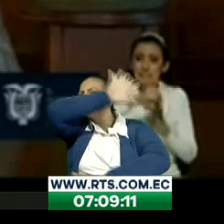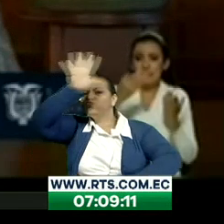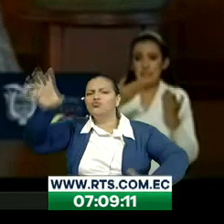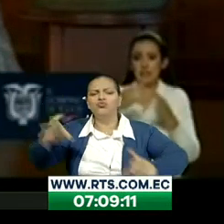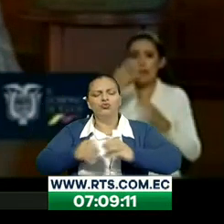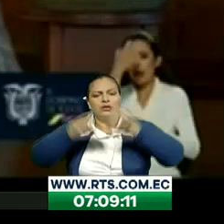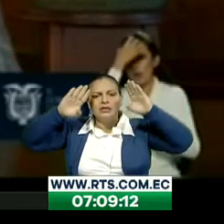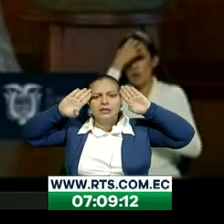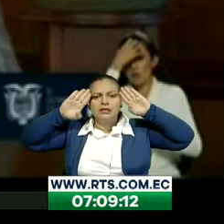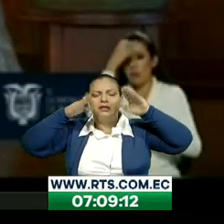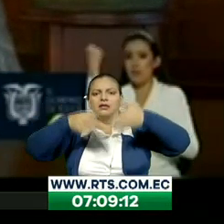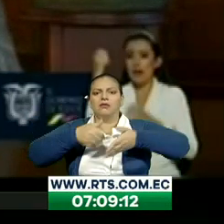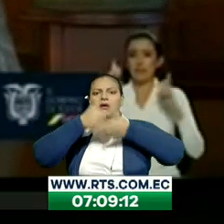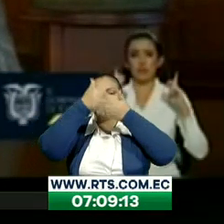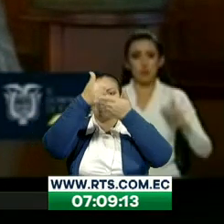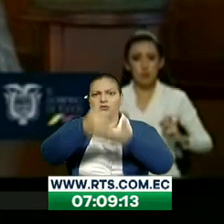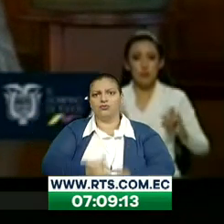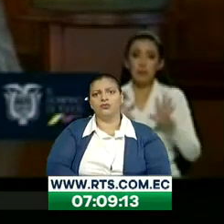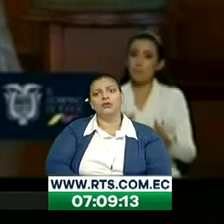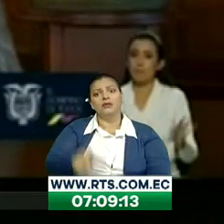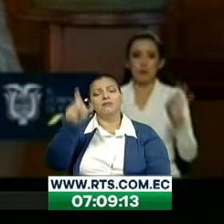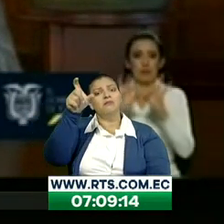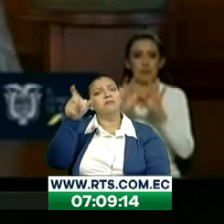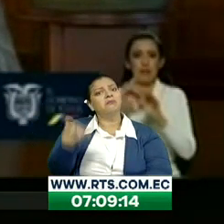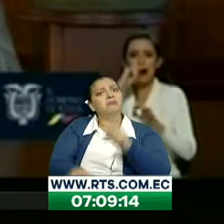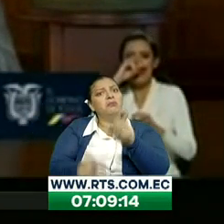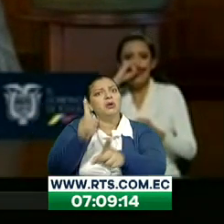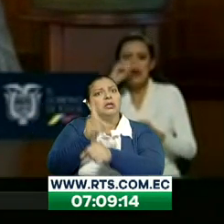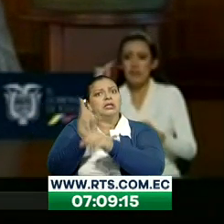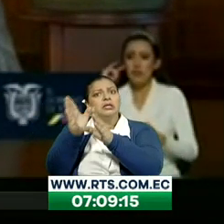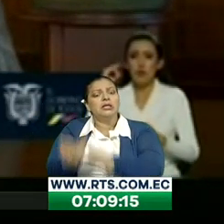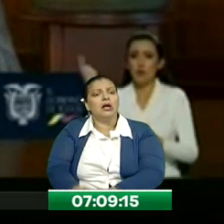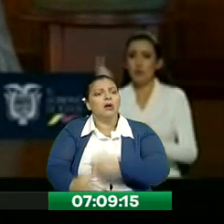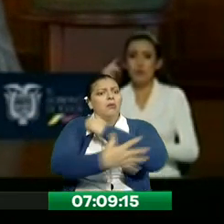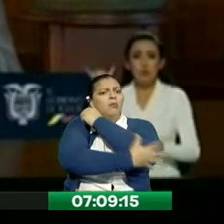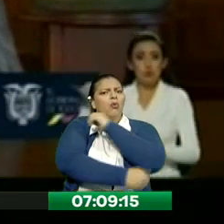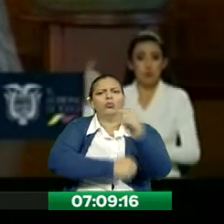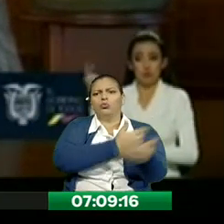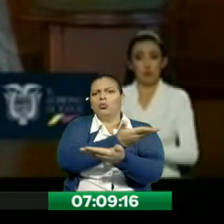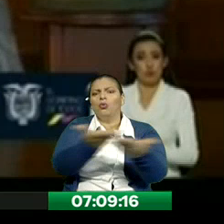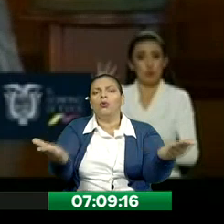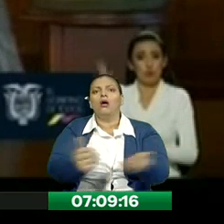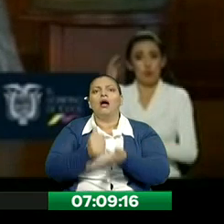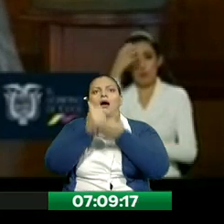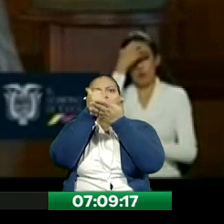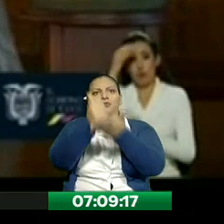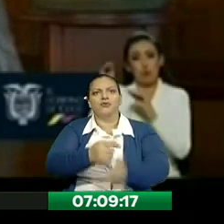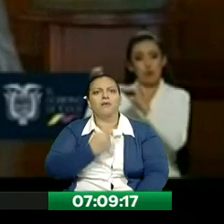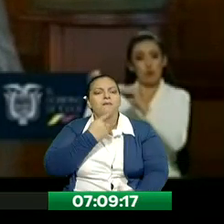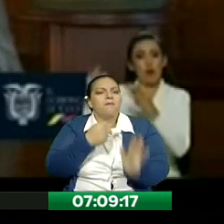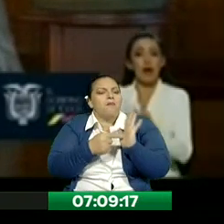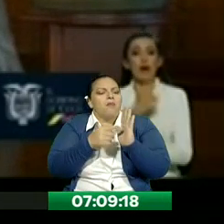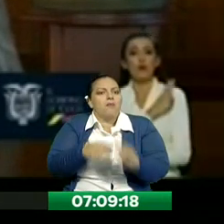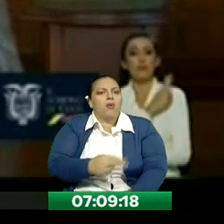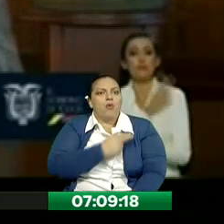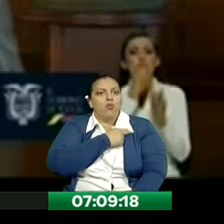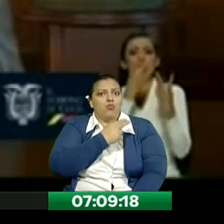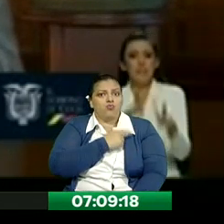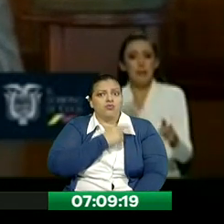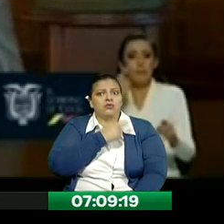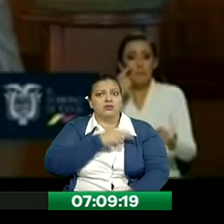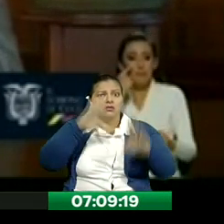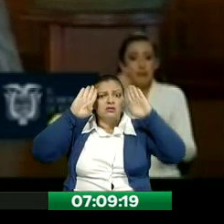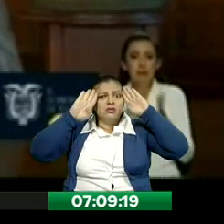educación y a la salud, porque ningún niño, ni uno solo, se ha quedado sin educación, porque los universitarios ahora han visto